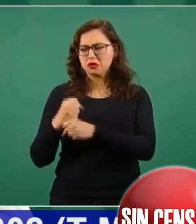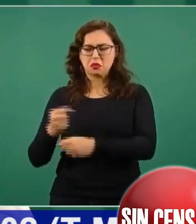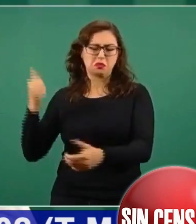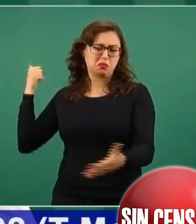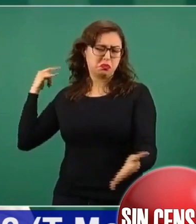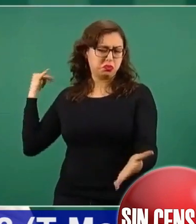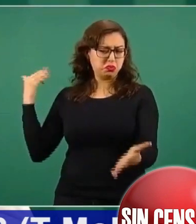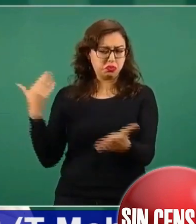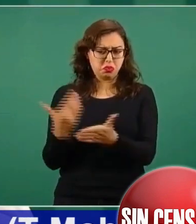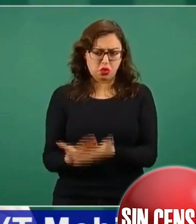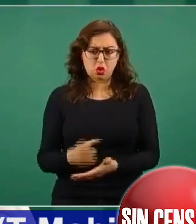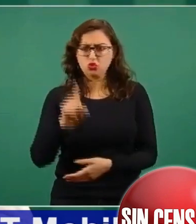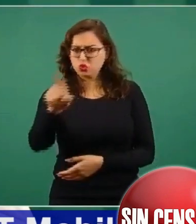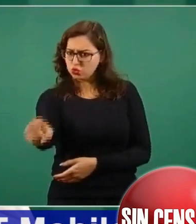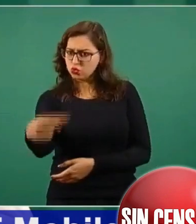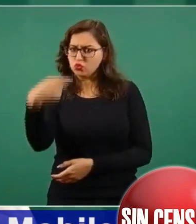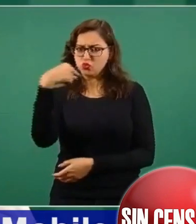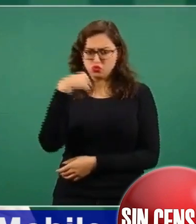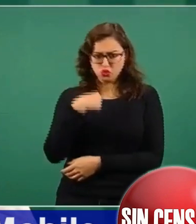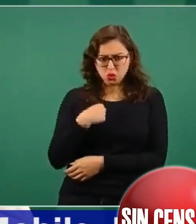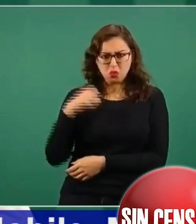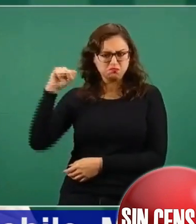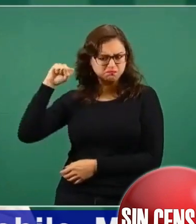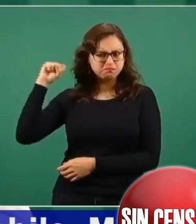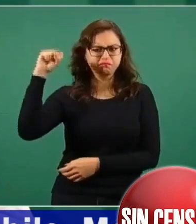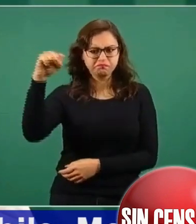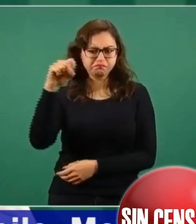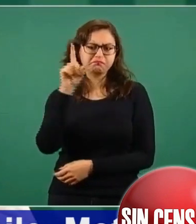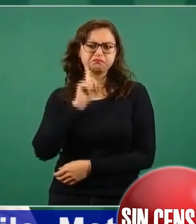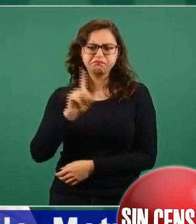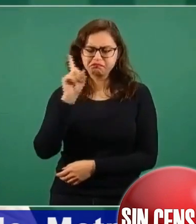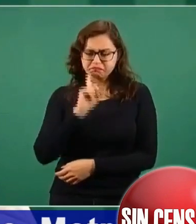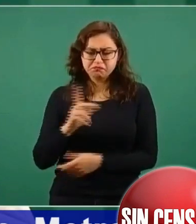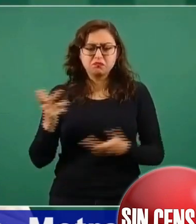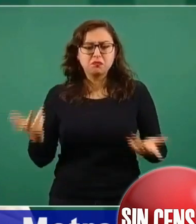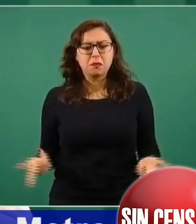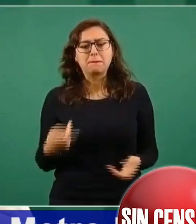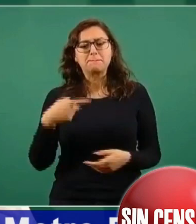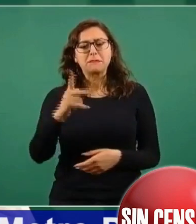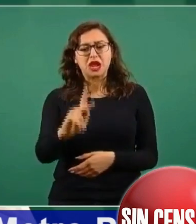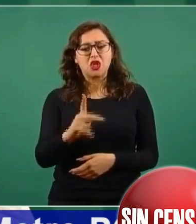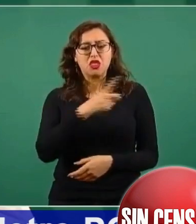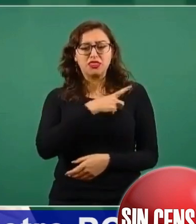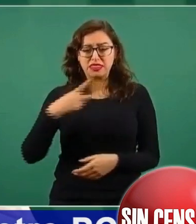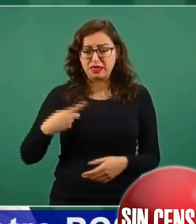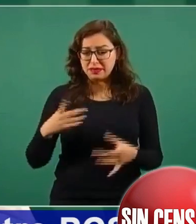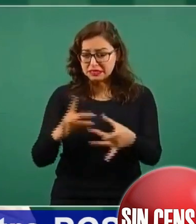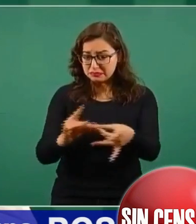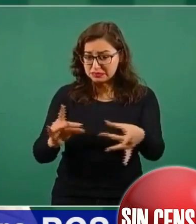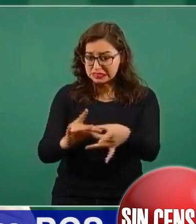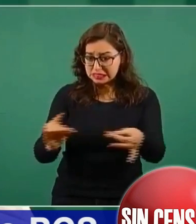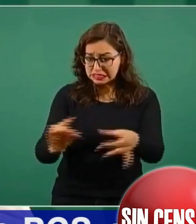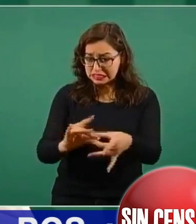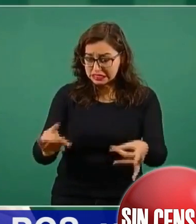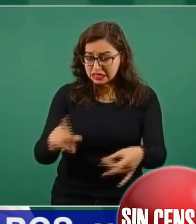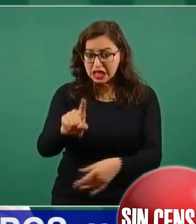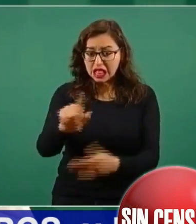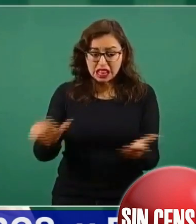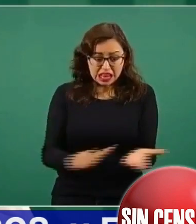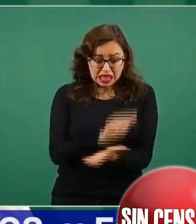pertenezco al movimiento. Yo creo que aquí tengo que matizar lo que tú estás diciendo, porque tú dices legalizar, yo digo